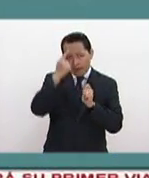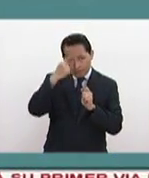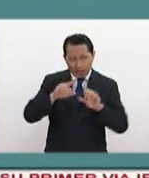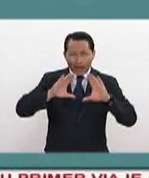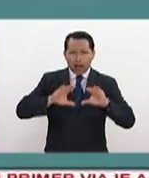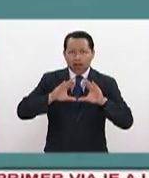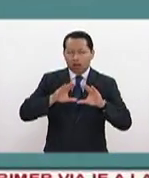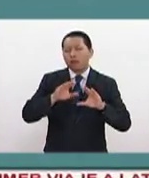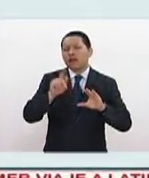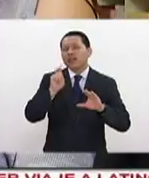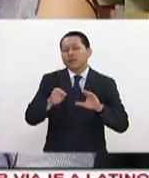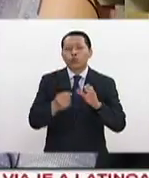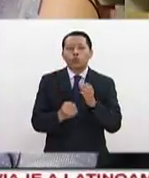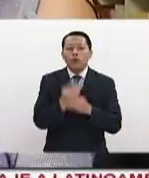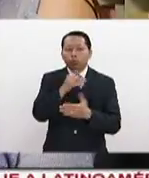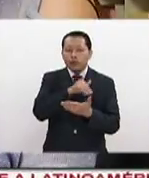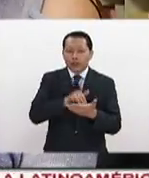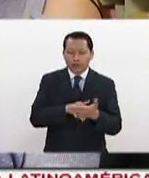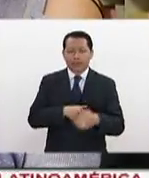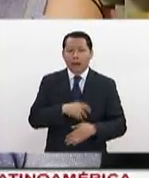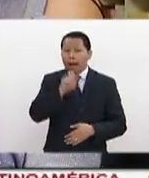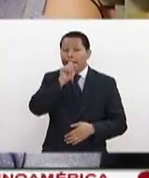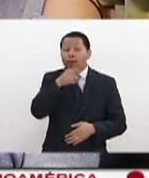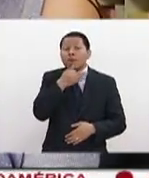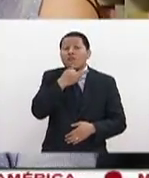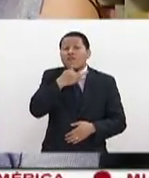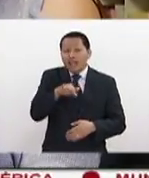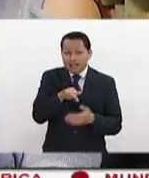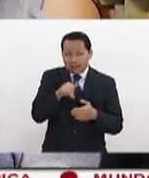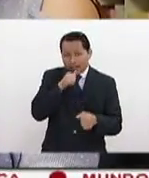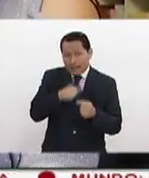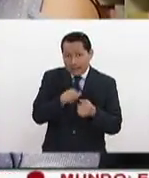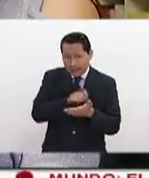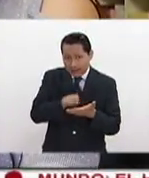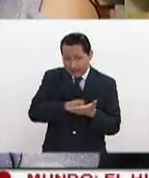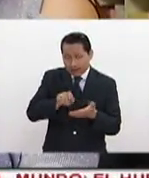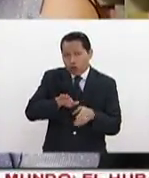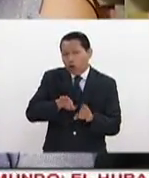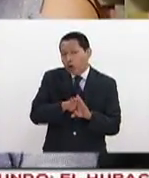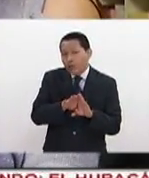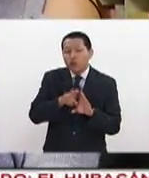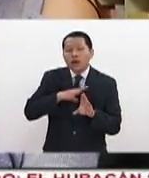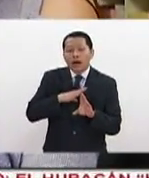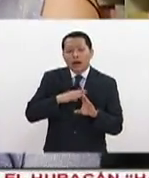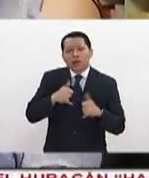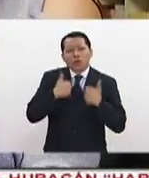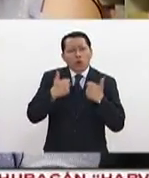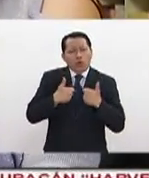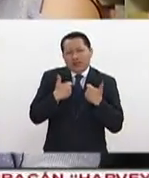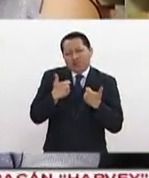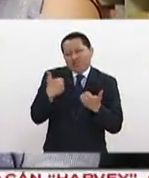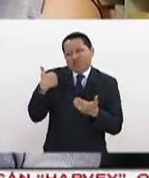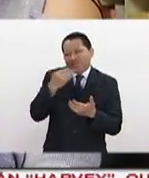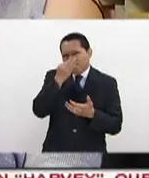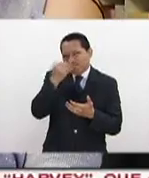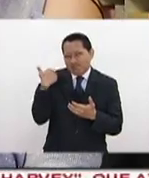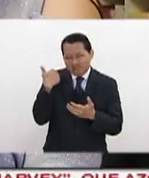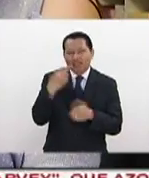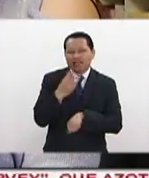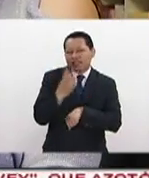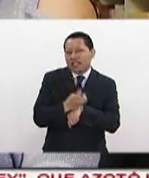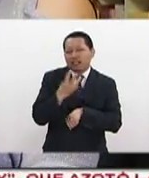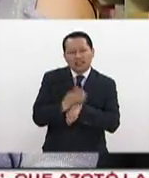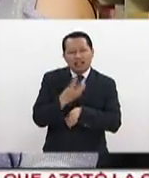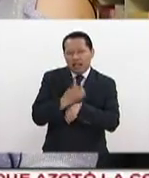formar nuevos lectores. Y es también una fiesta de las letras. Es un festival que, a pesar de su juventud, apenas va por la tercera